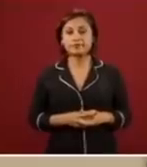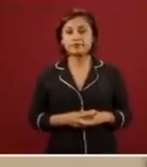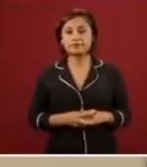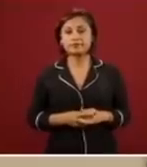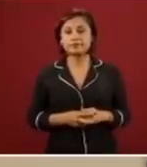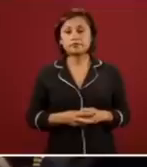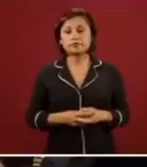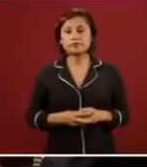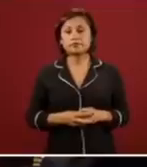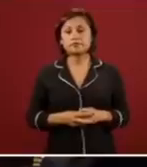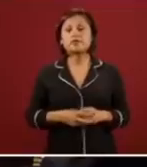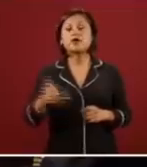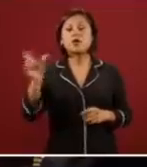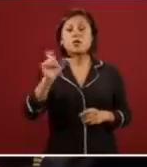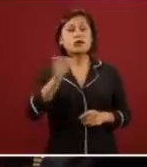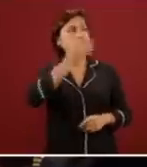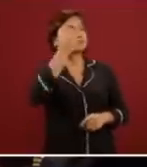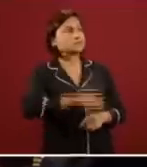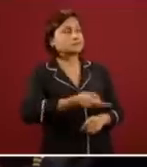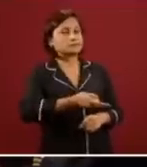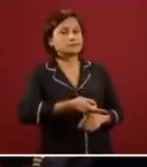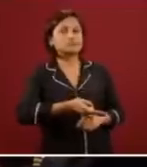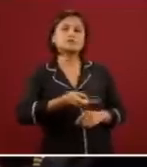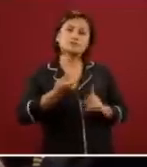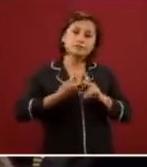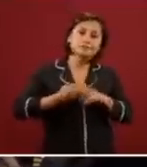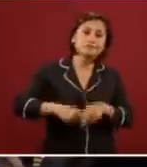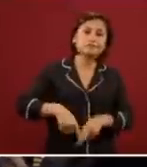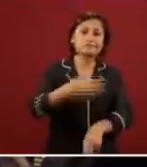acepta, ya se inicia el proceso. Porque ellos